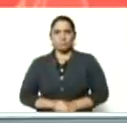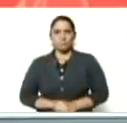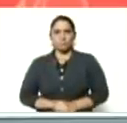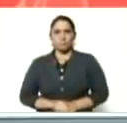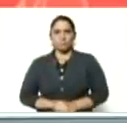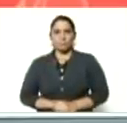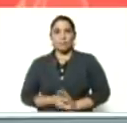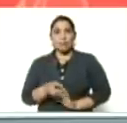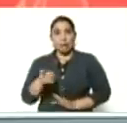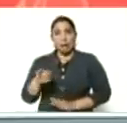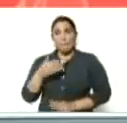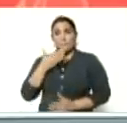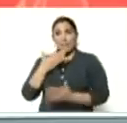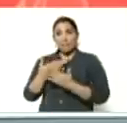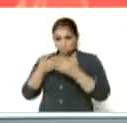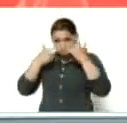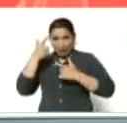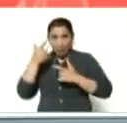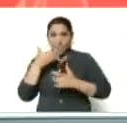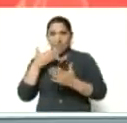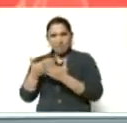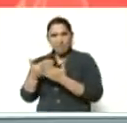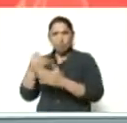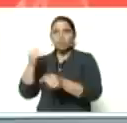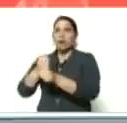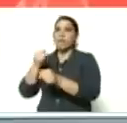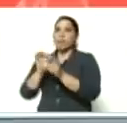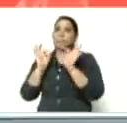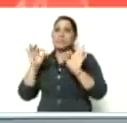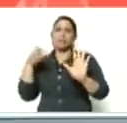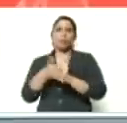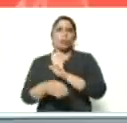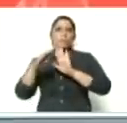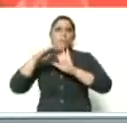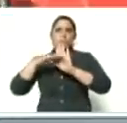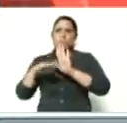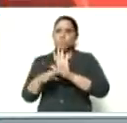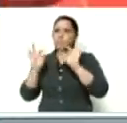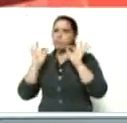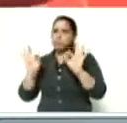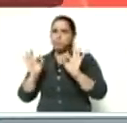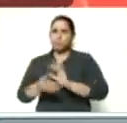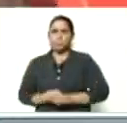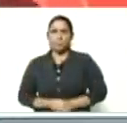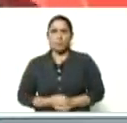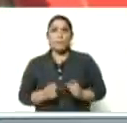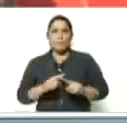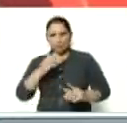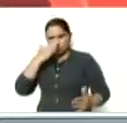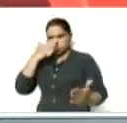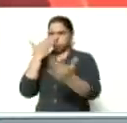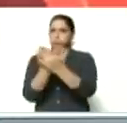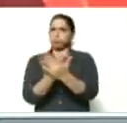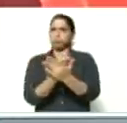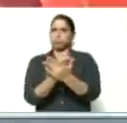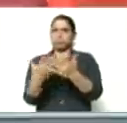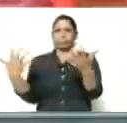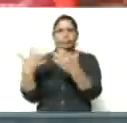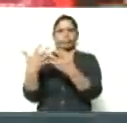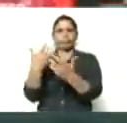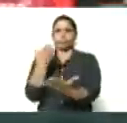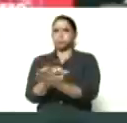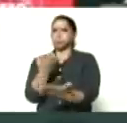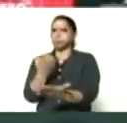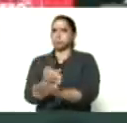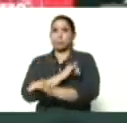Él había pedido un trabajo especial sobre medidas especiales para salirle al paso a la guerra económica que